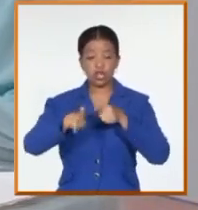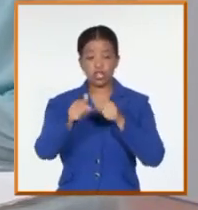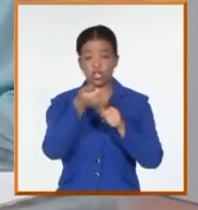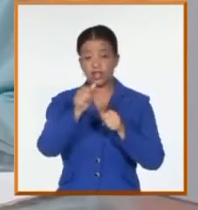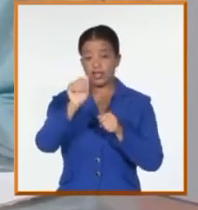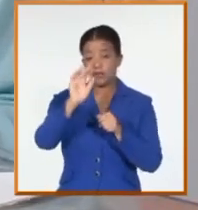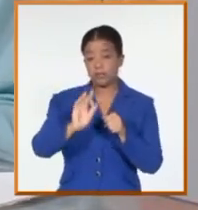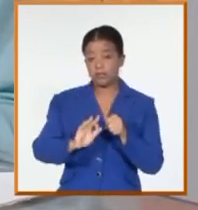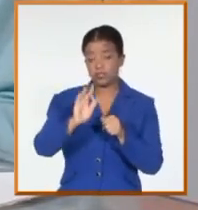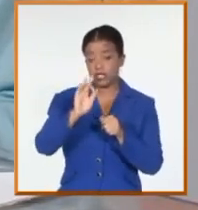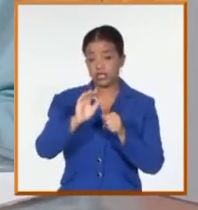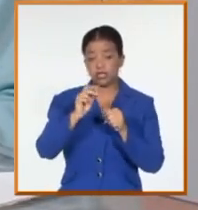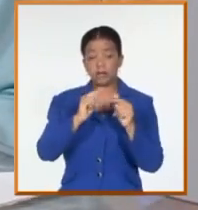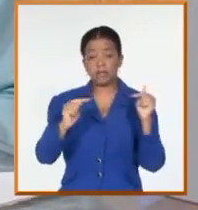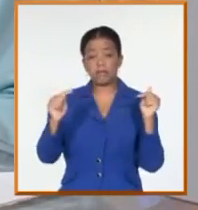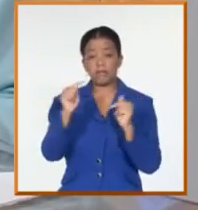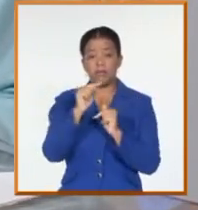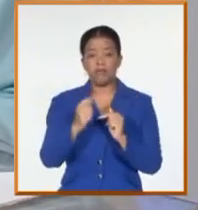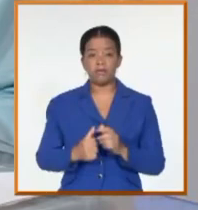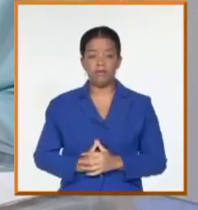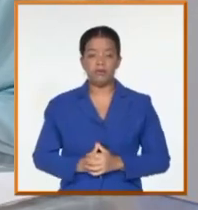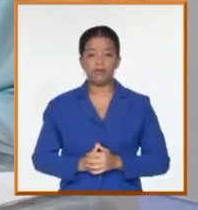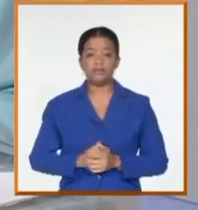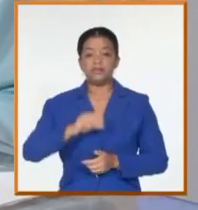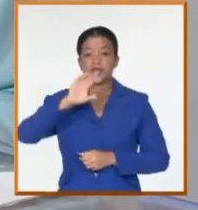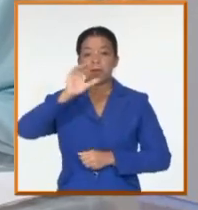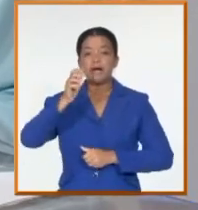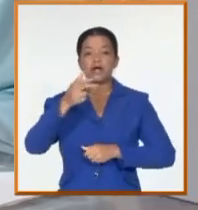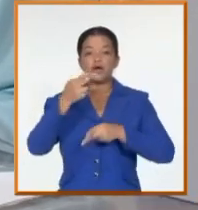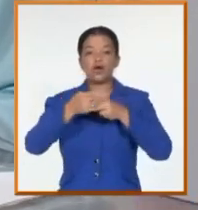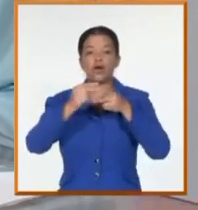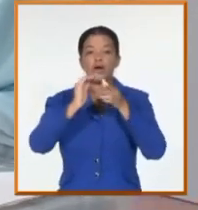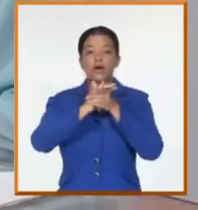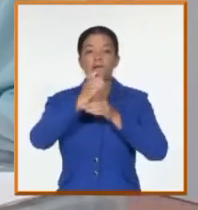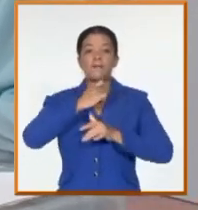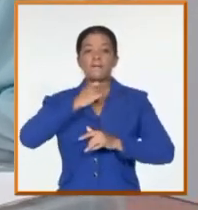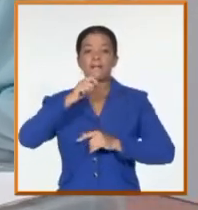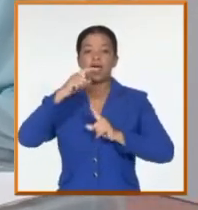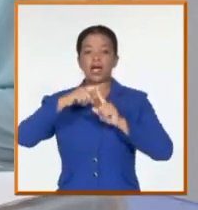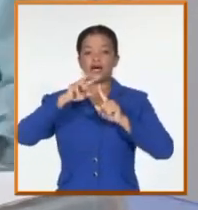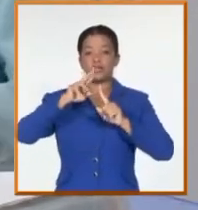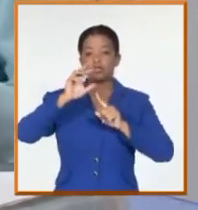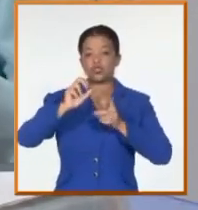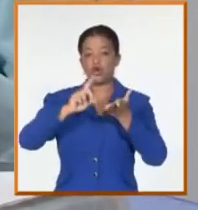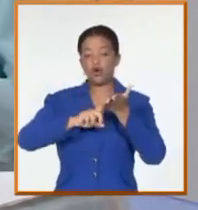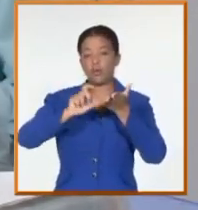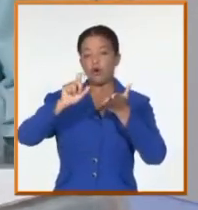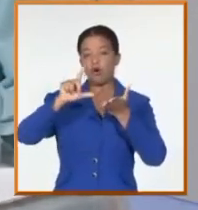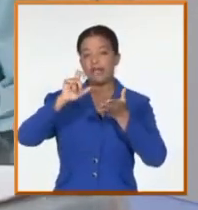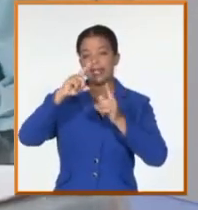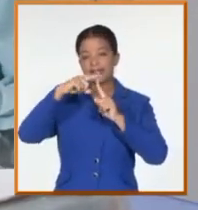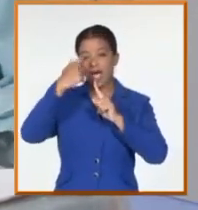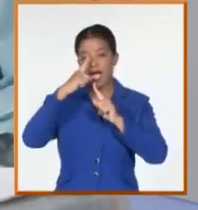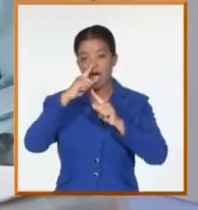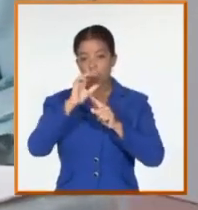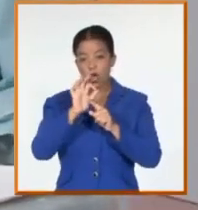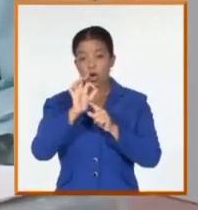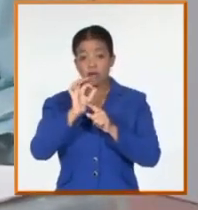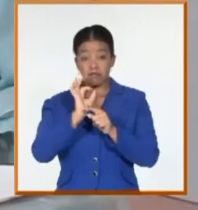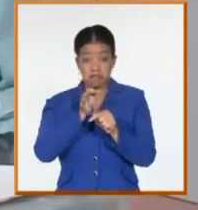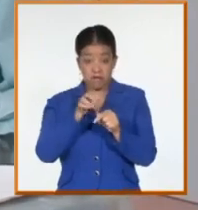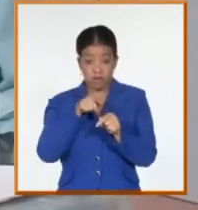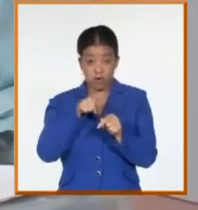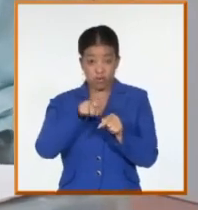es sobre todo en la banco Metropolitano que son las entidades que radican en la capital pero bueno eso así se conformaría